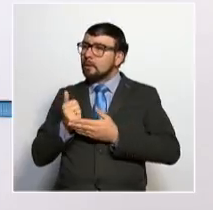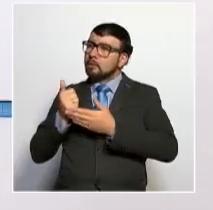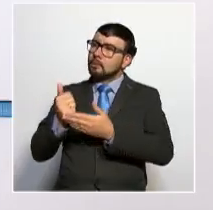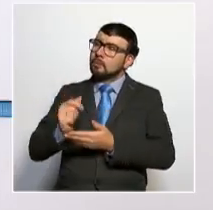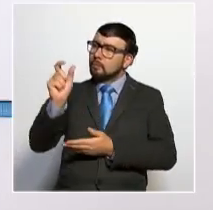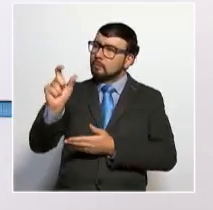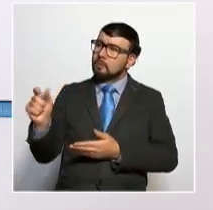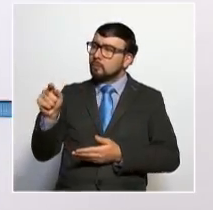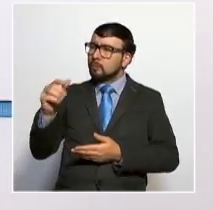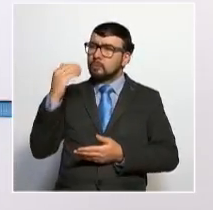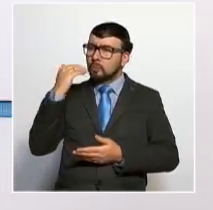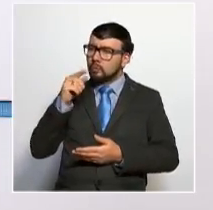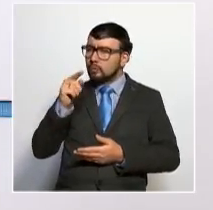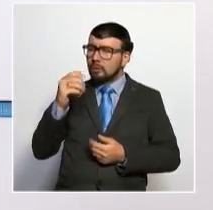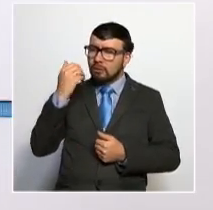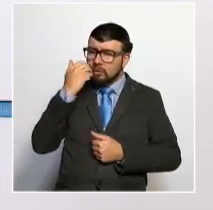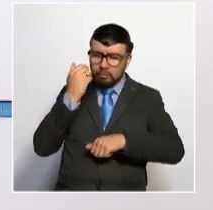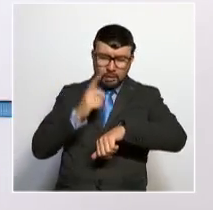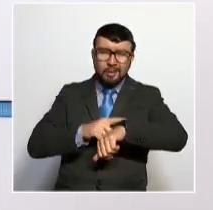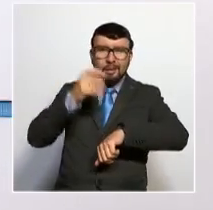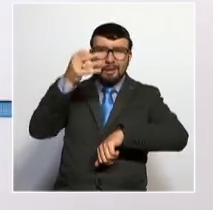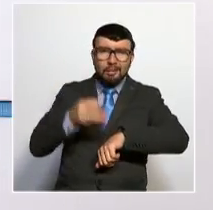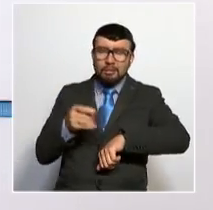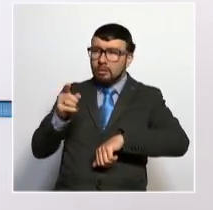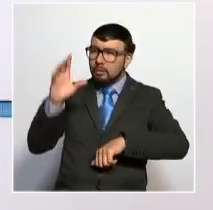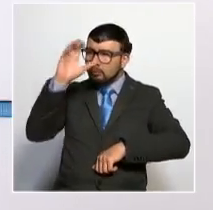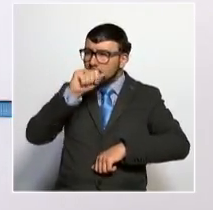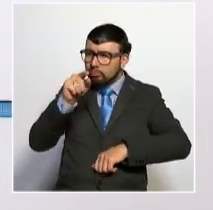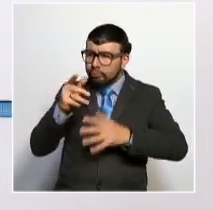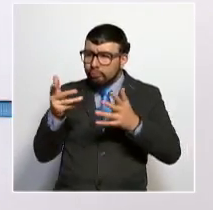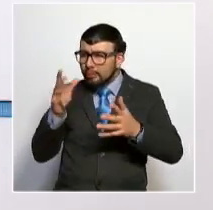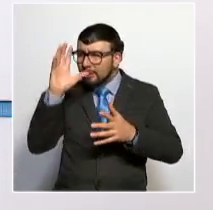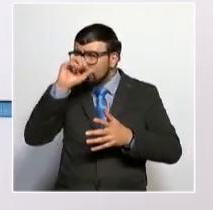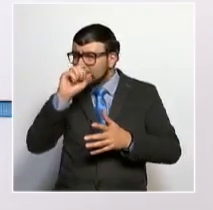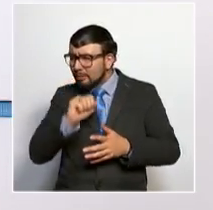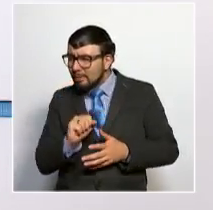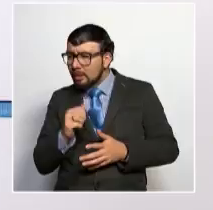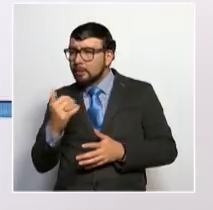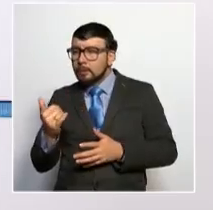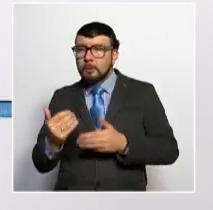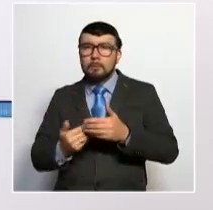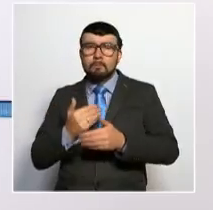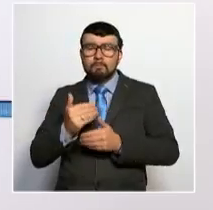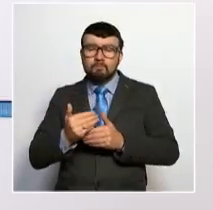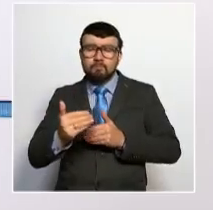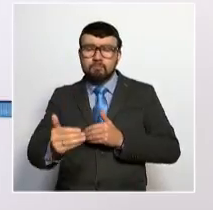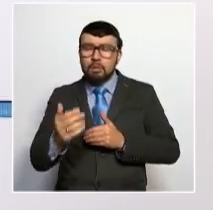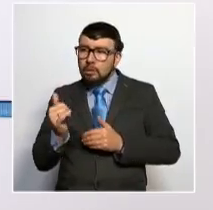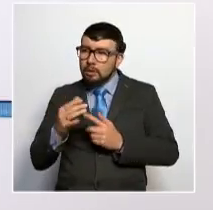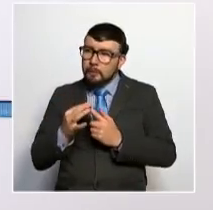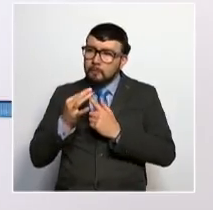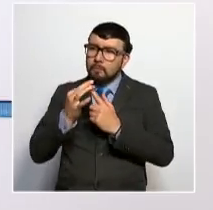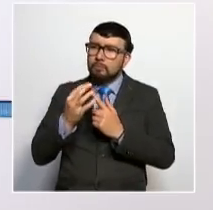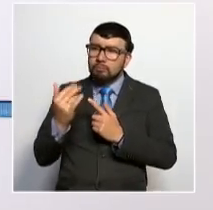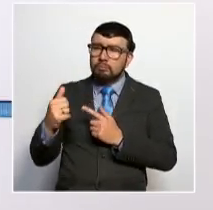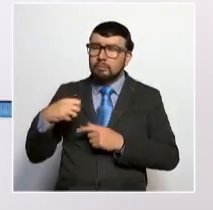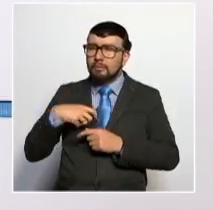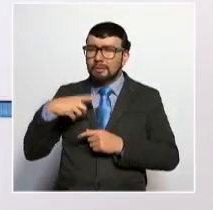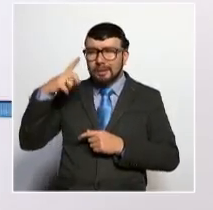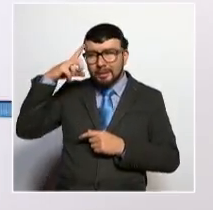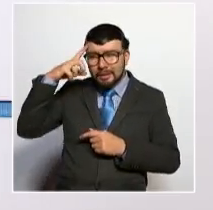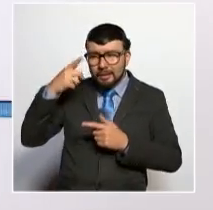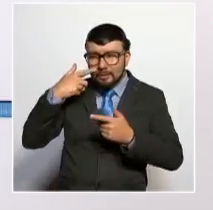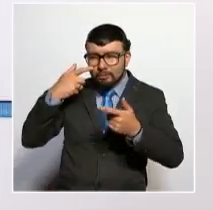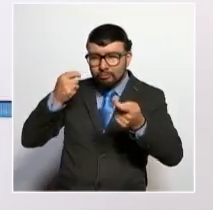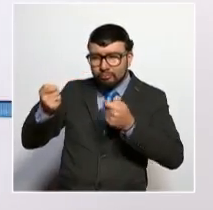detectar las enfermedades tempranamente, y empieza pues ya todo el ciclo de la especialidad de ginecología y posteriormente